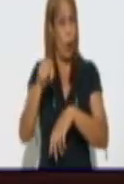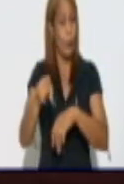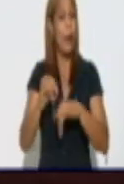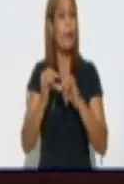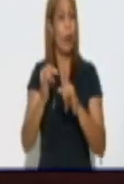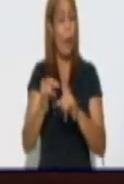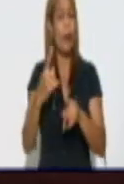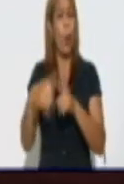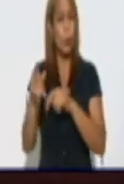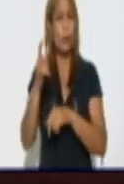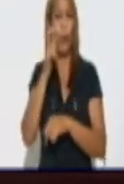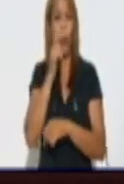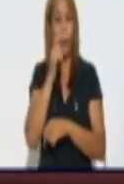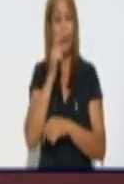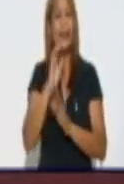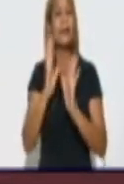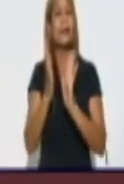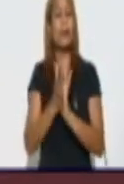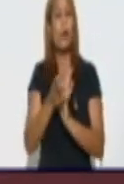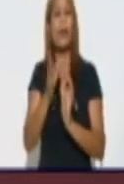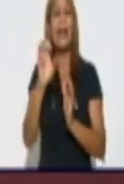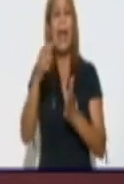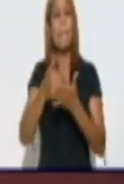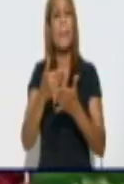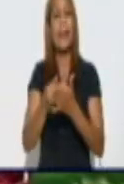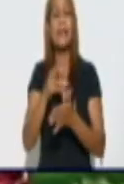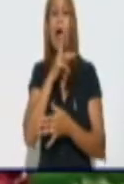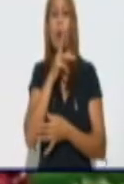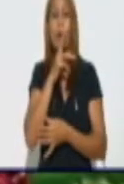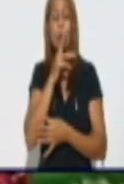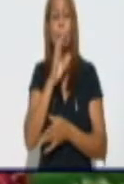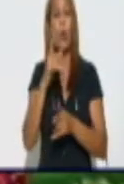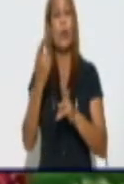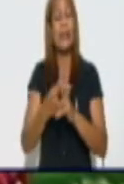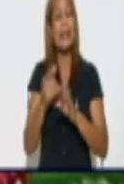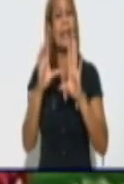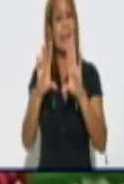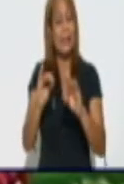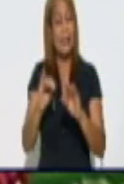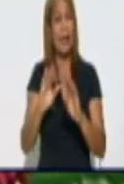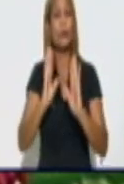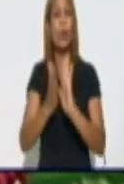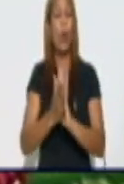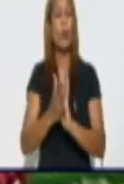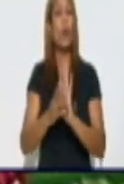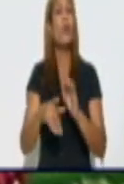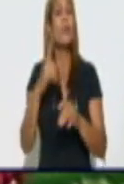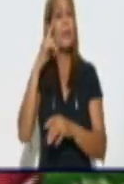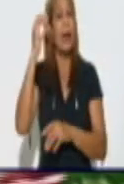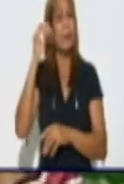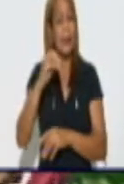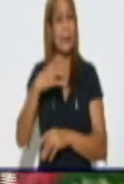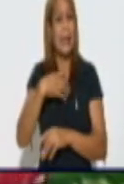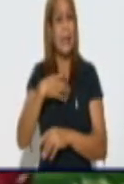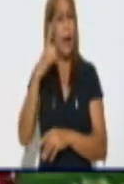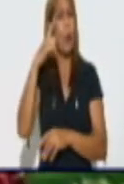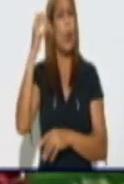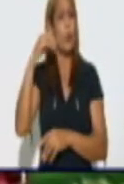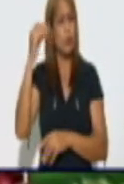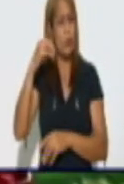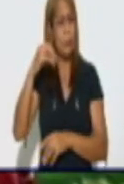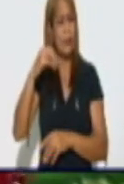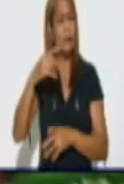acueducto y alcantarillado en Granma. Bueno, ya Millán adelantaba por interno que tenían conocimiento del registro este, que la